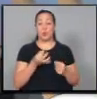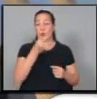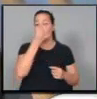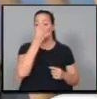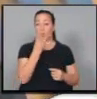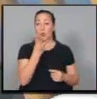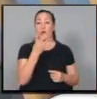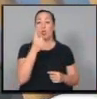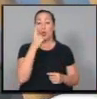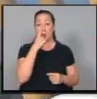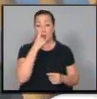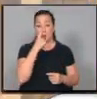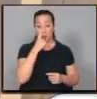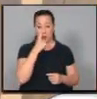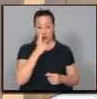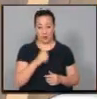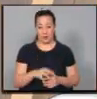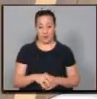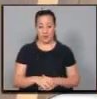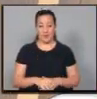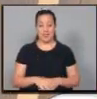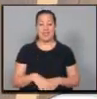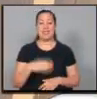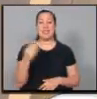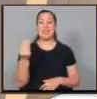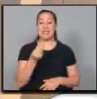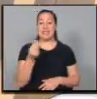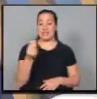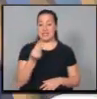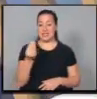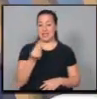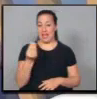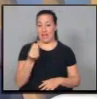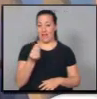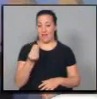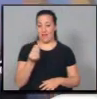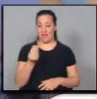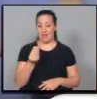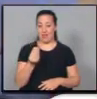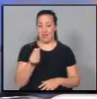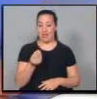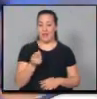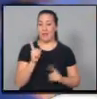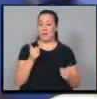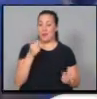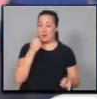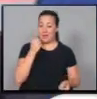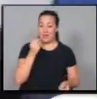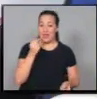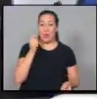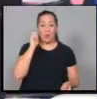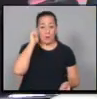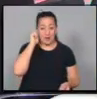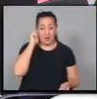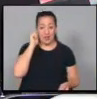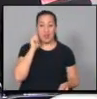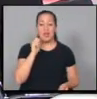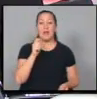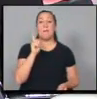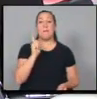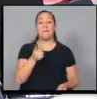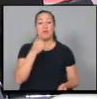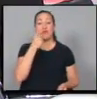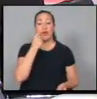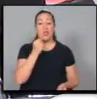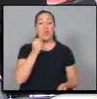junio. 24 de junio falta poquito. Sábado. Frío, se hace frío. ¿Se casa el día de su cumpleaños? Exactamente. Ah. El día que